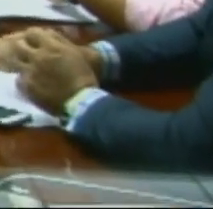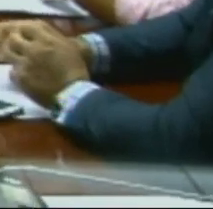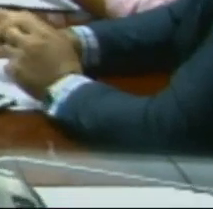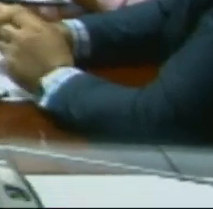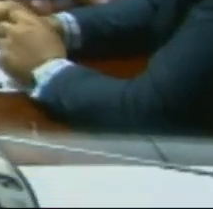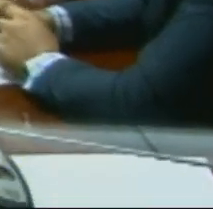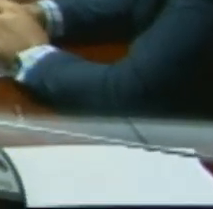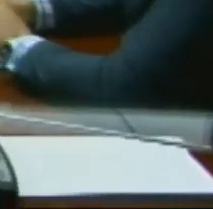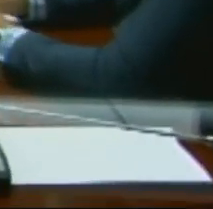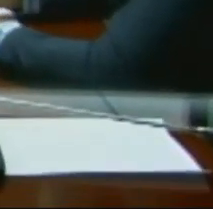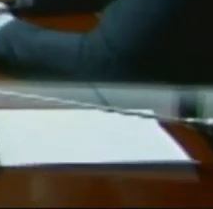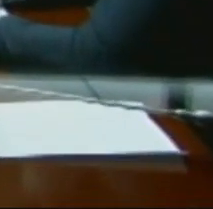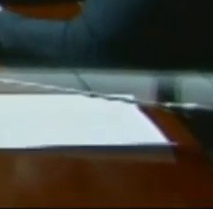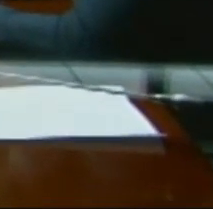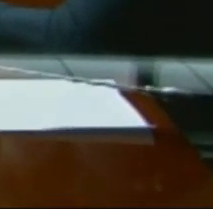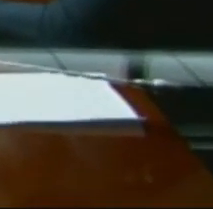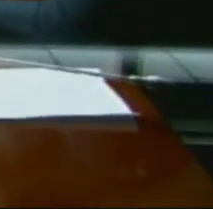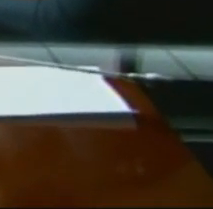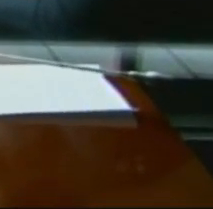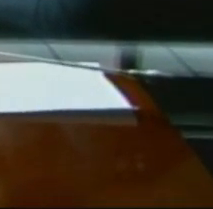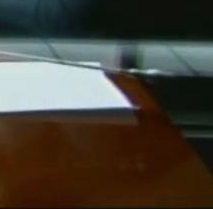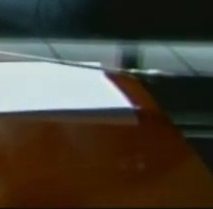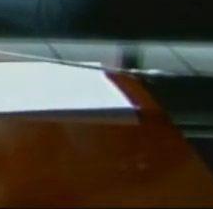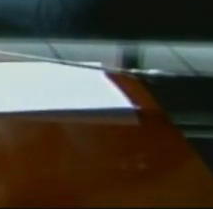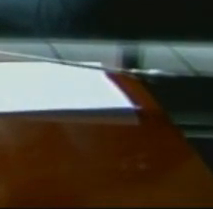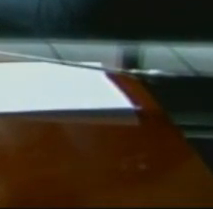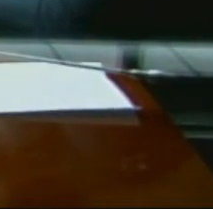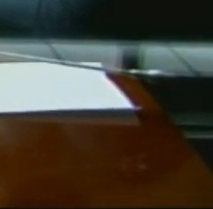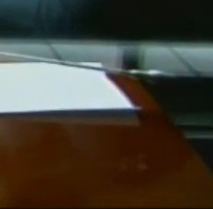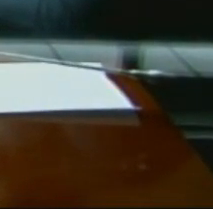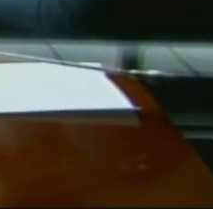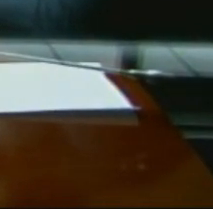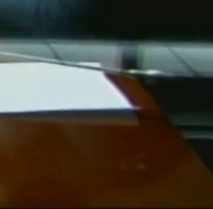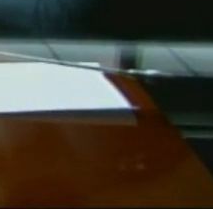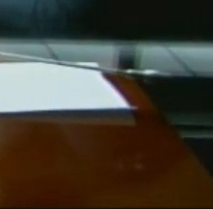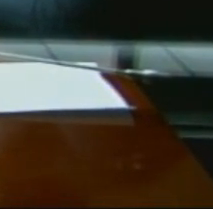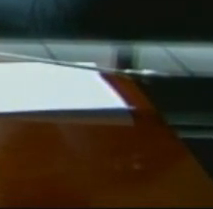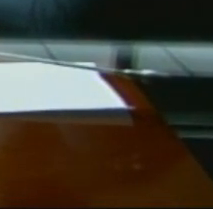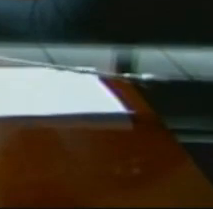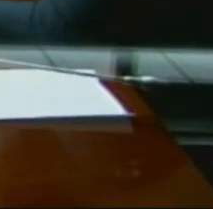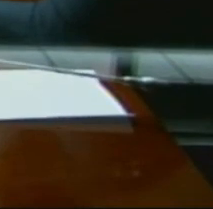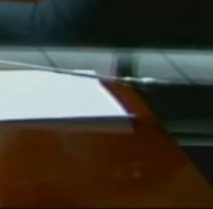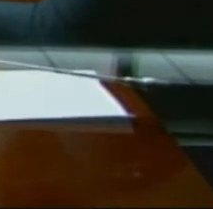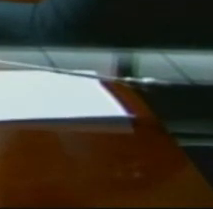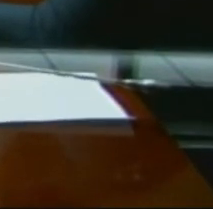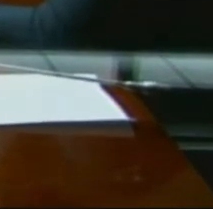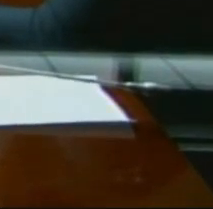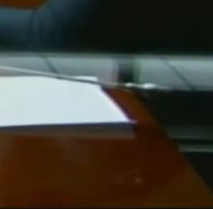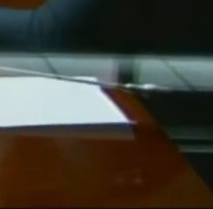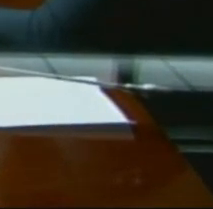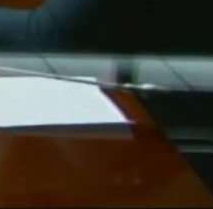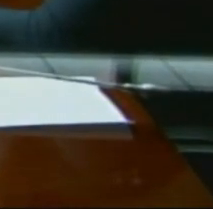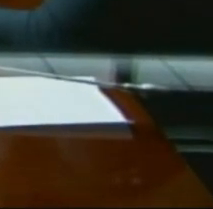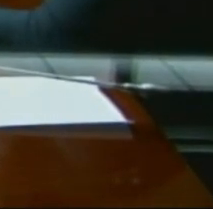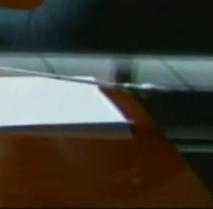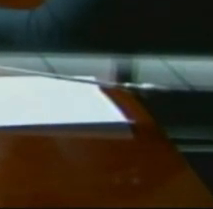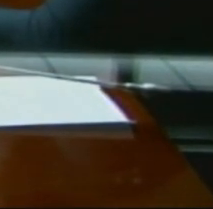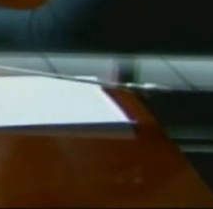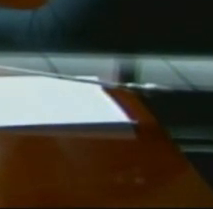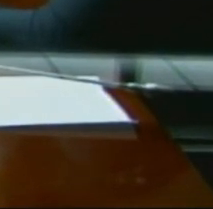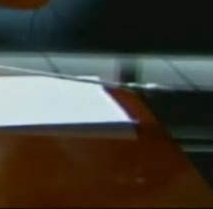más. San Salvador, 7 de abril de 2020. ¿No tiene el extracto? No. Sí.